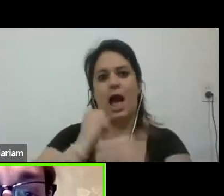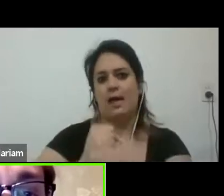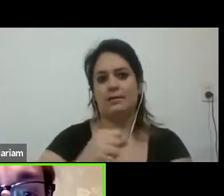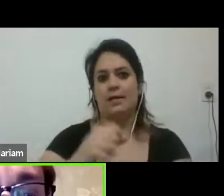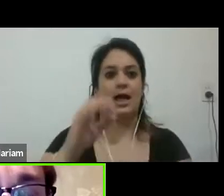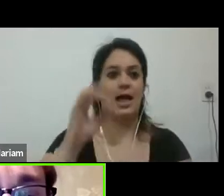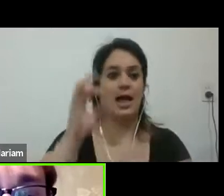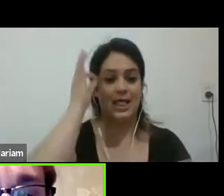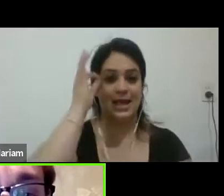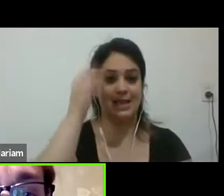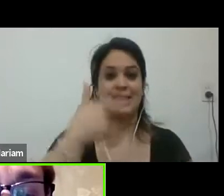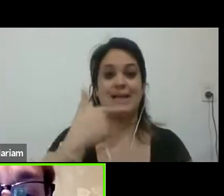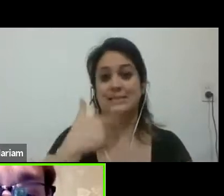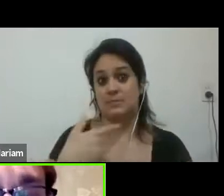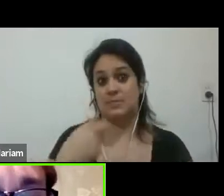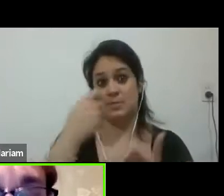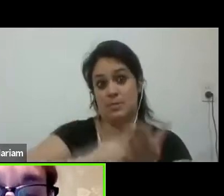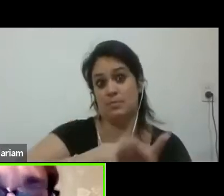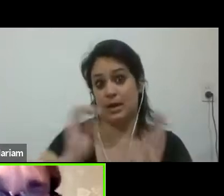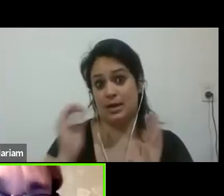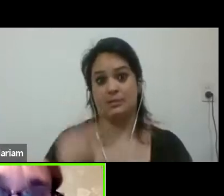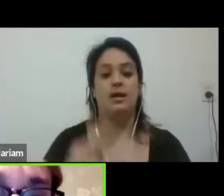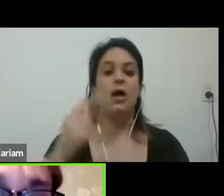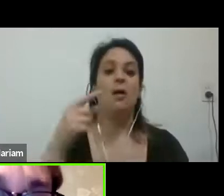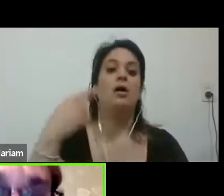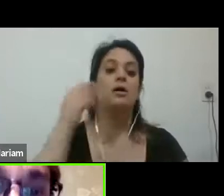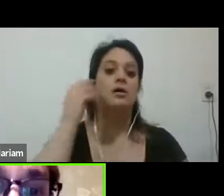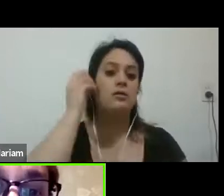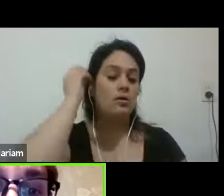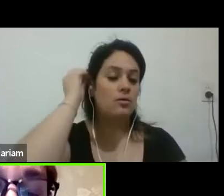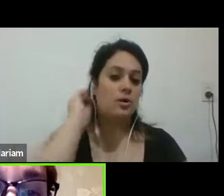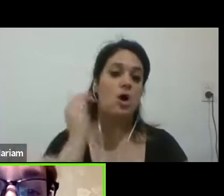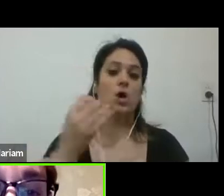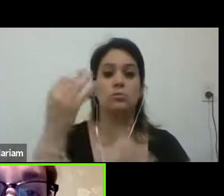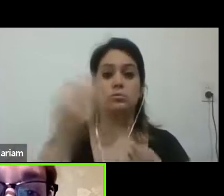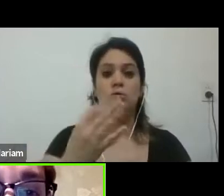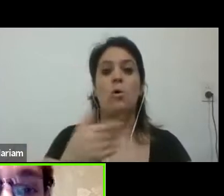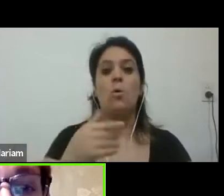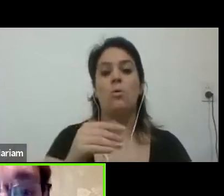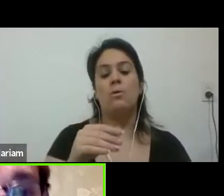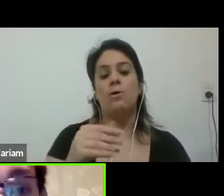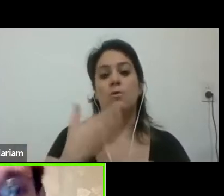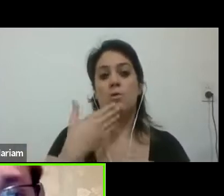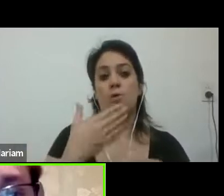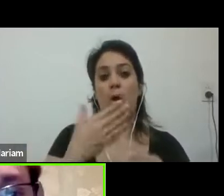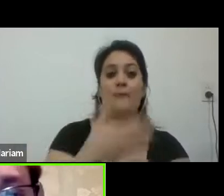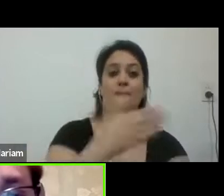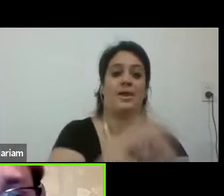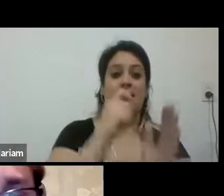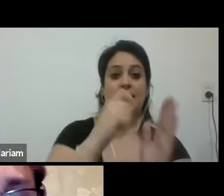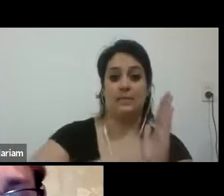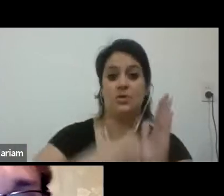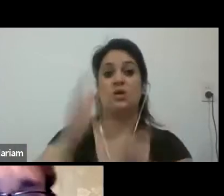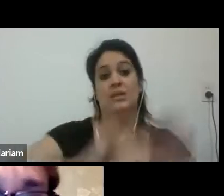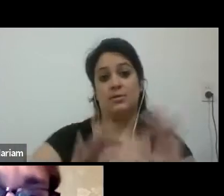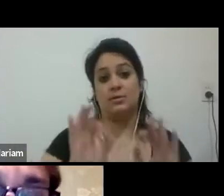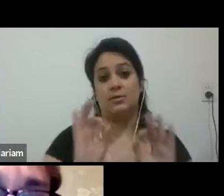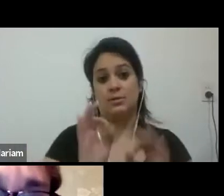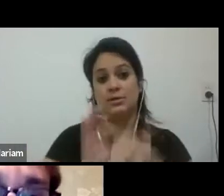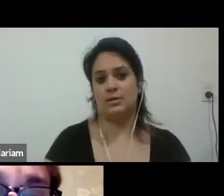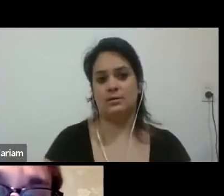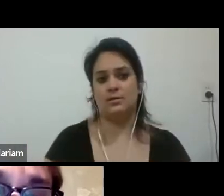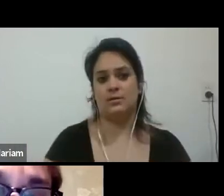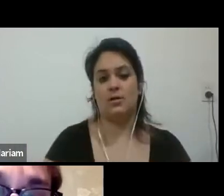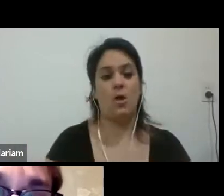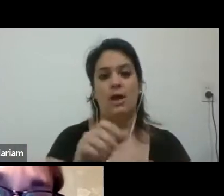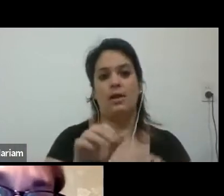pero esto siempre se va a ser efectivo una vez que se haya completado la preinscripción que estamos realizando o sea que nos vamos a inscribir